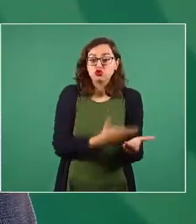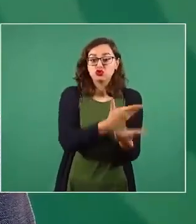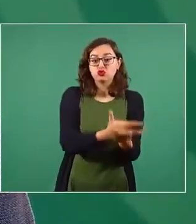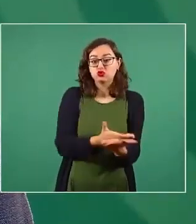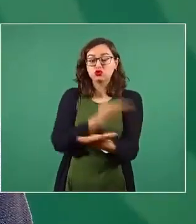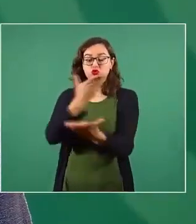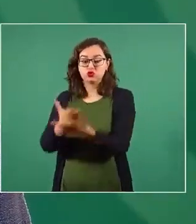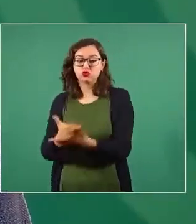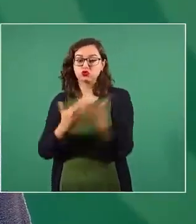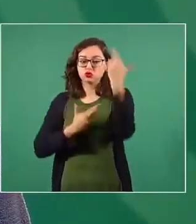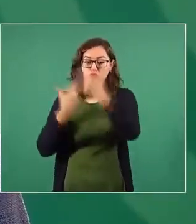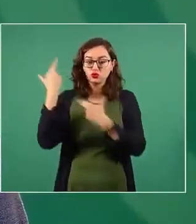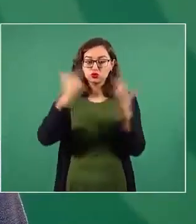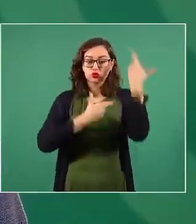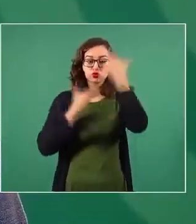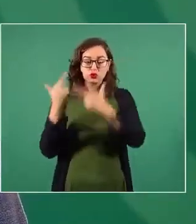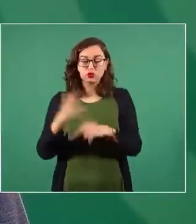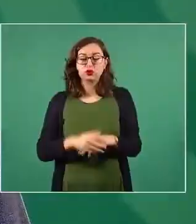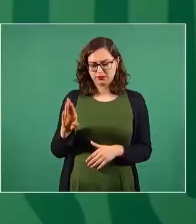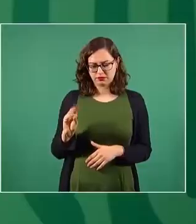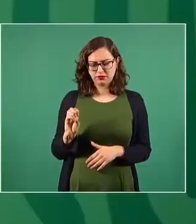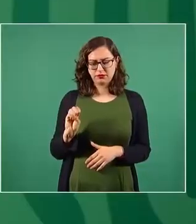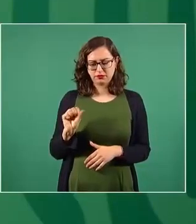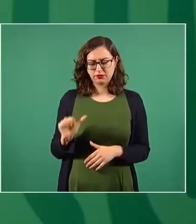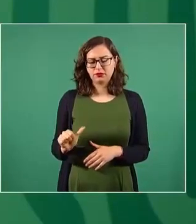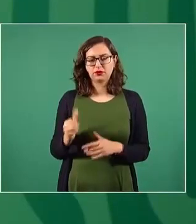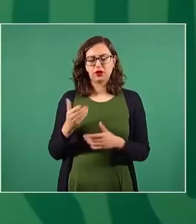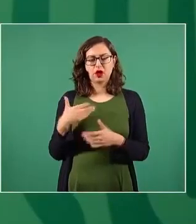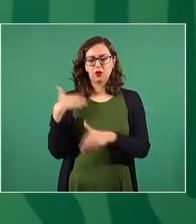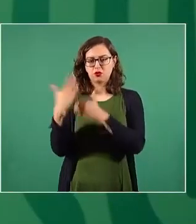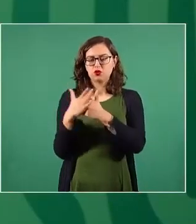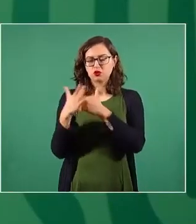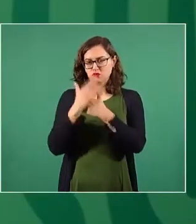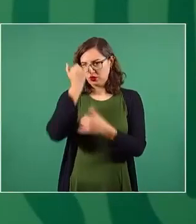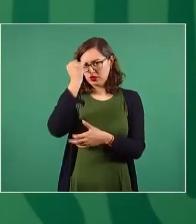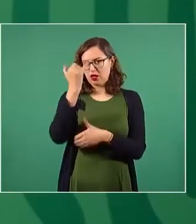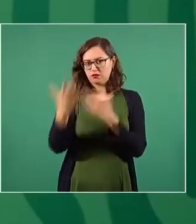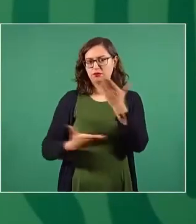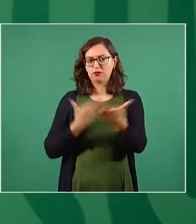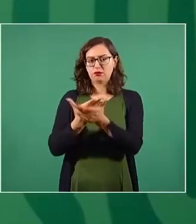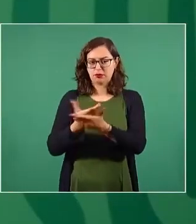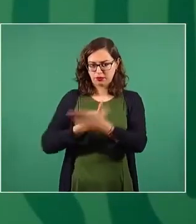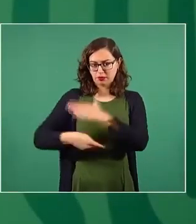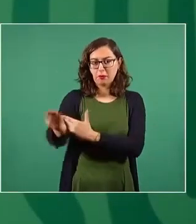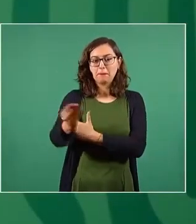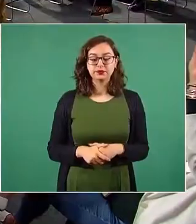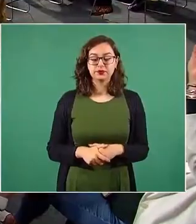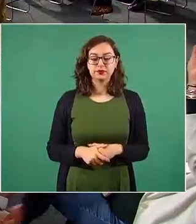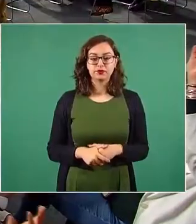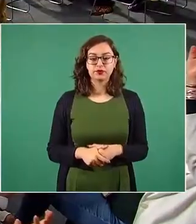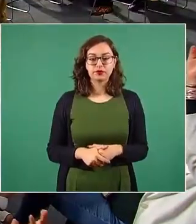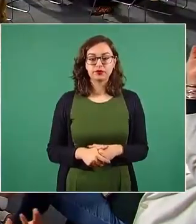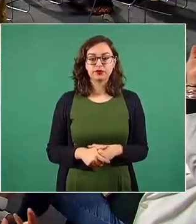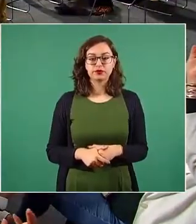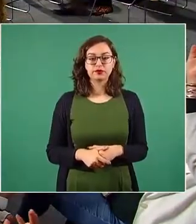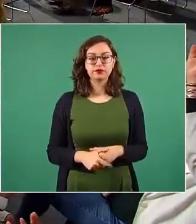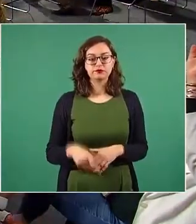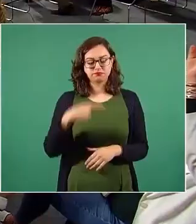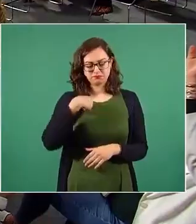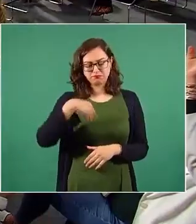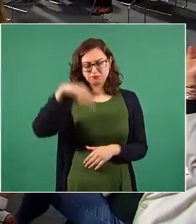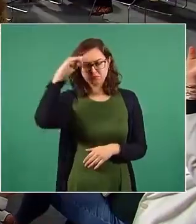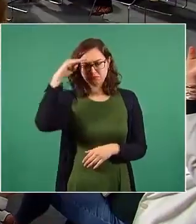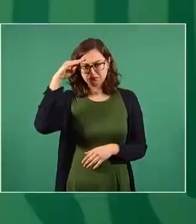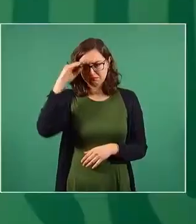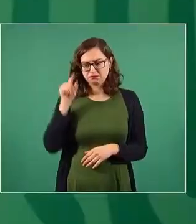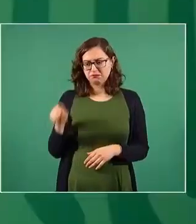el presidente dijo que el gobernador poblano es una persona sensible, por lo que dijo confiar en su proyecto de ley. Miguel Barbosa va